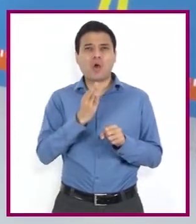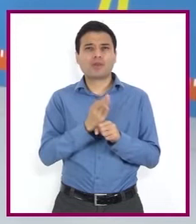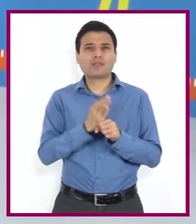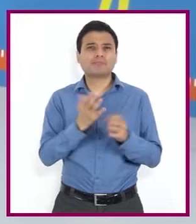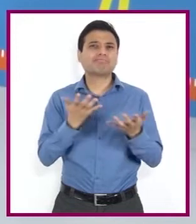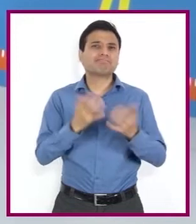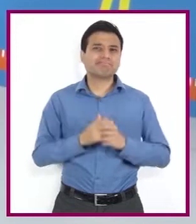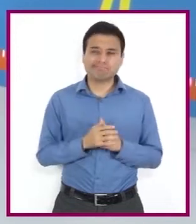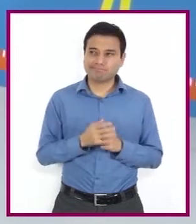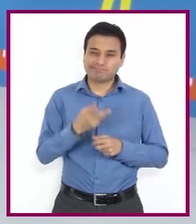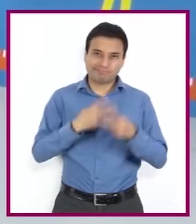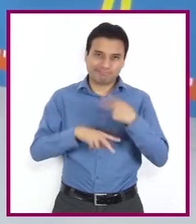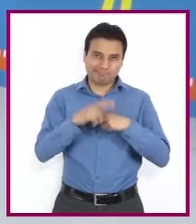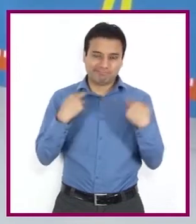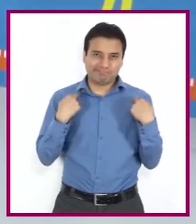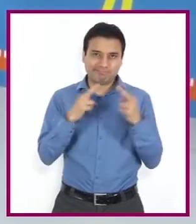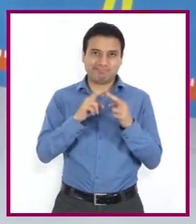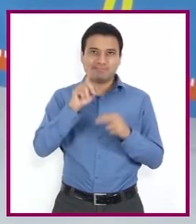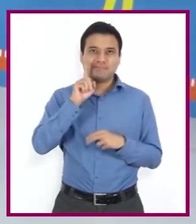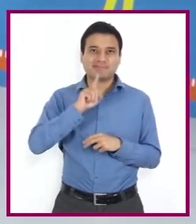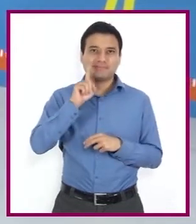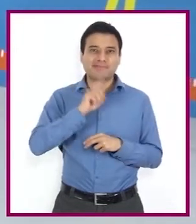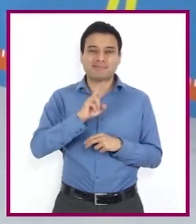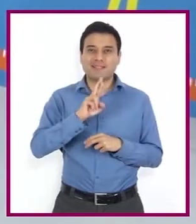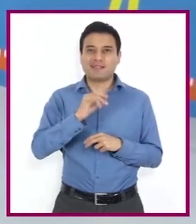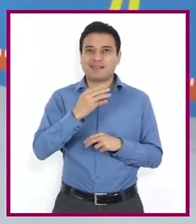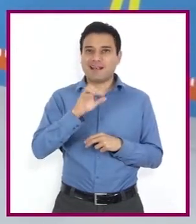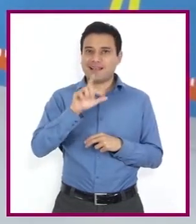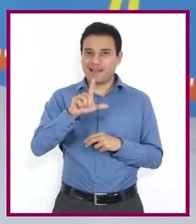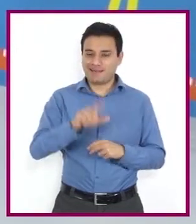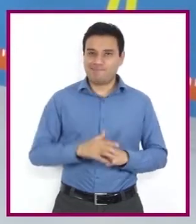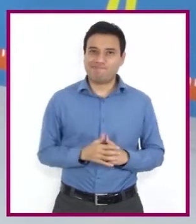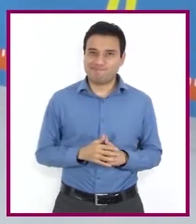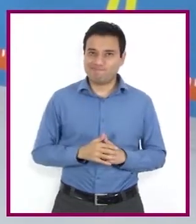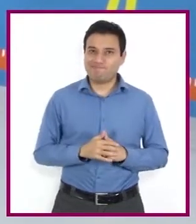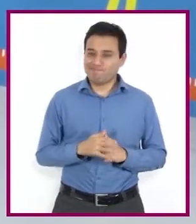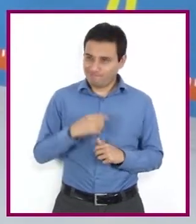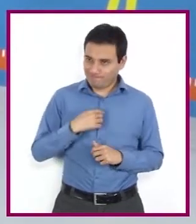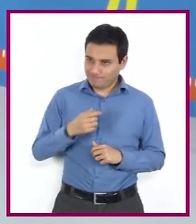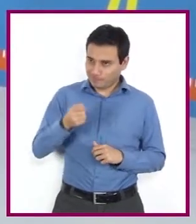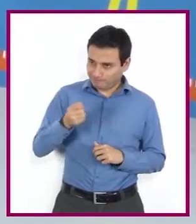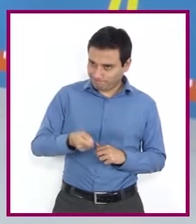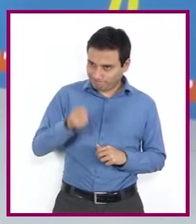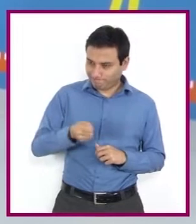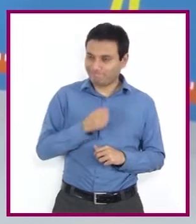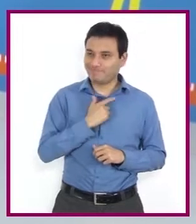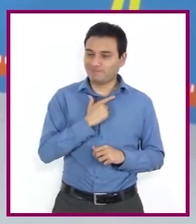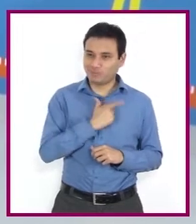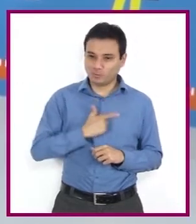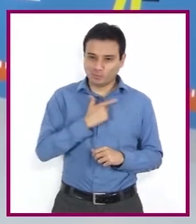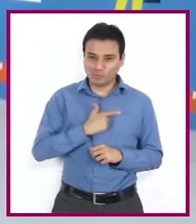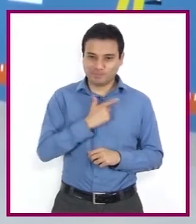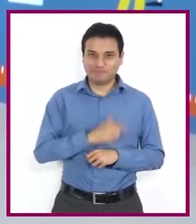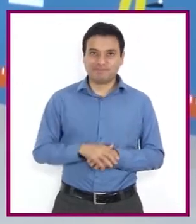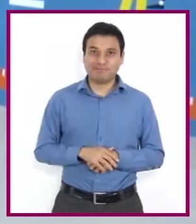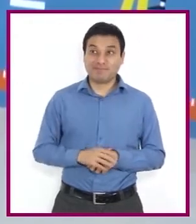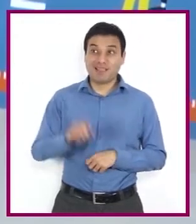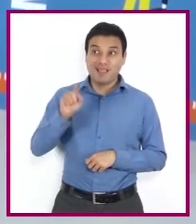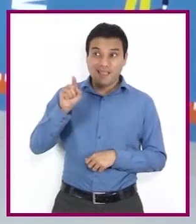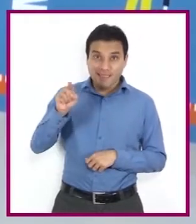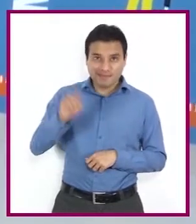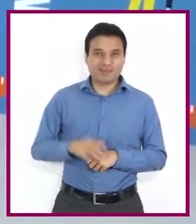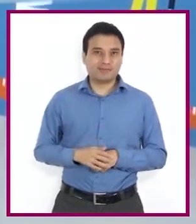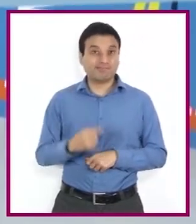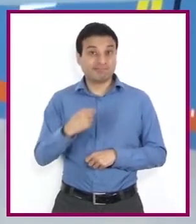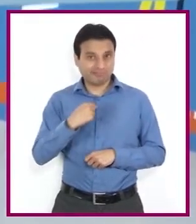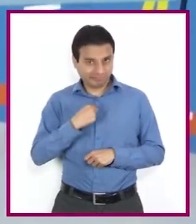en compañía de la maestra Raquel Bernabé Ramos, a quien saludo con mucho gusto. Ella y yo les guiaremos